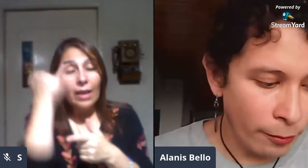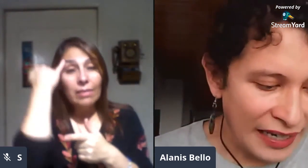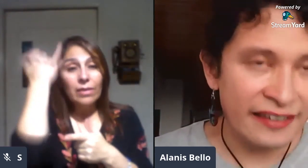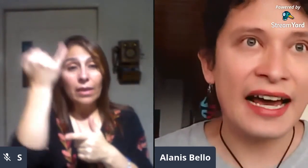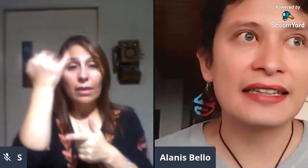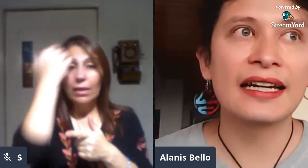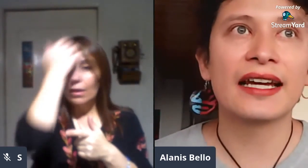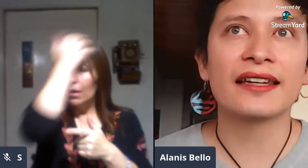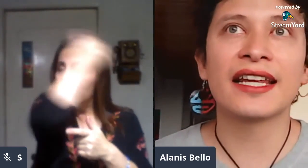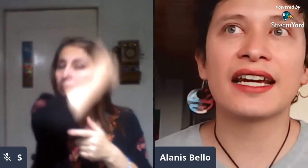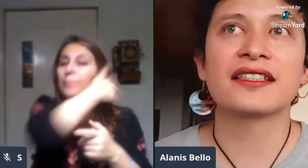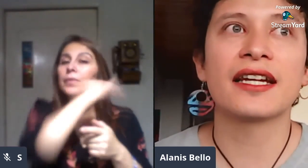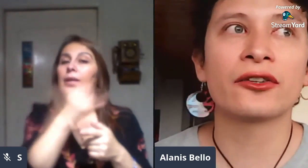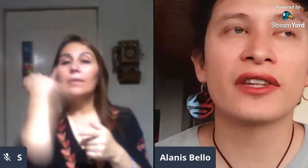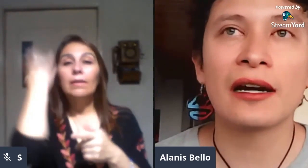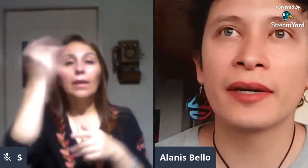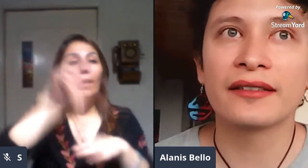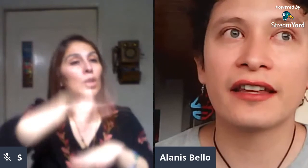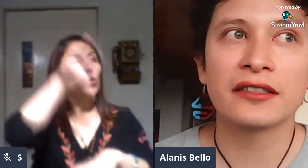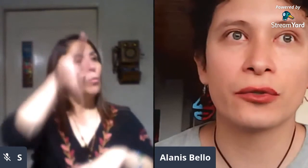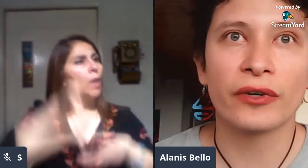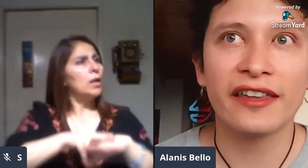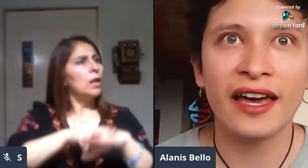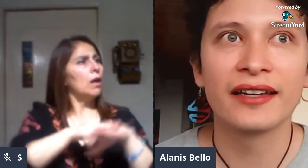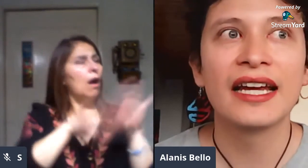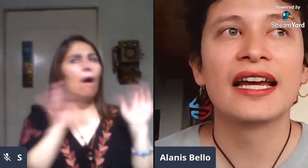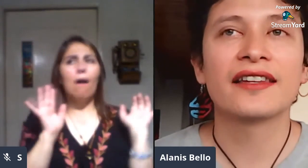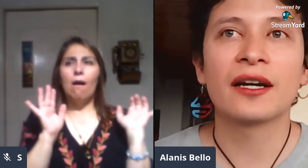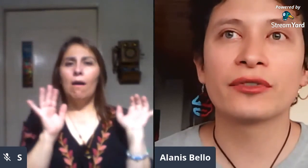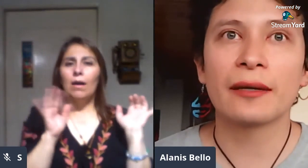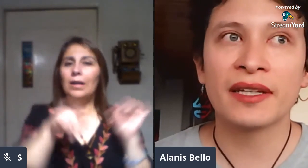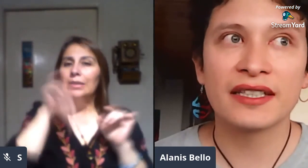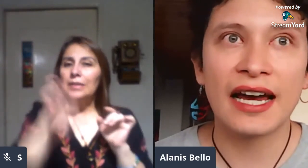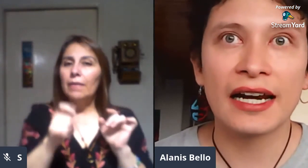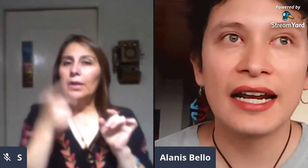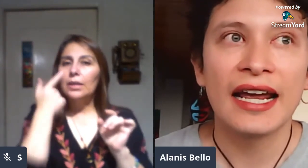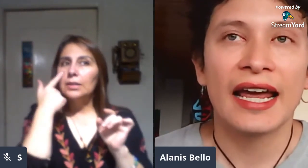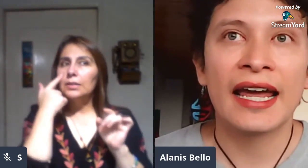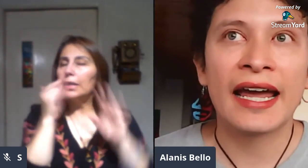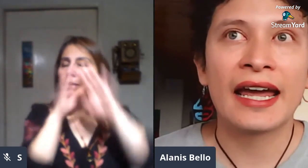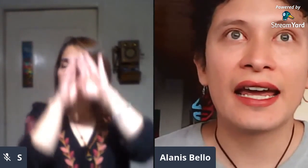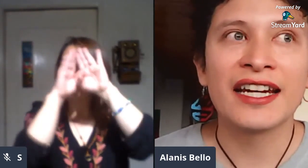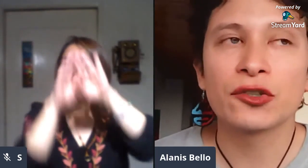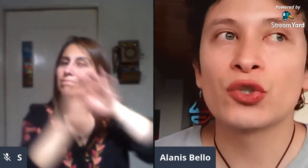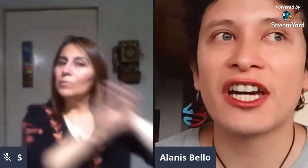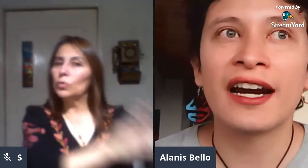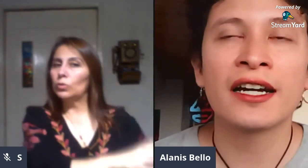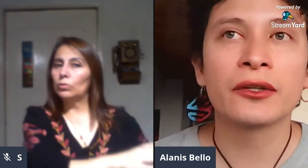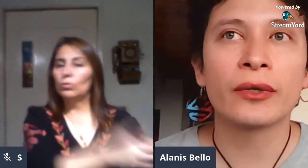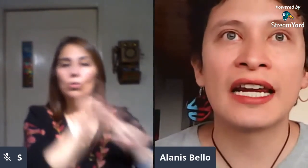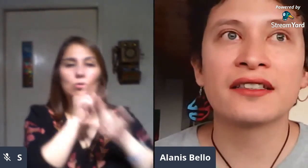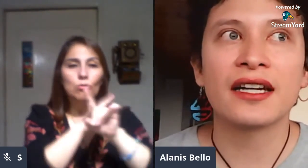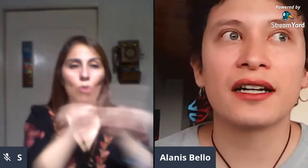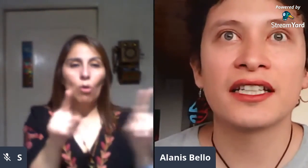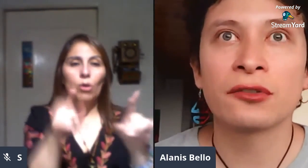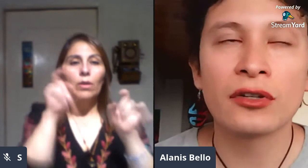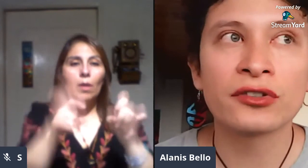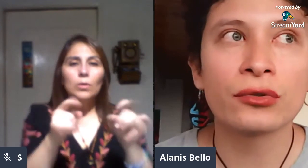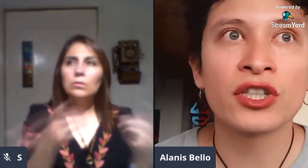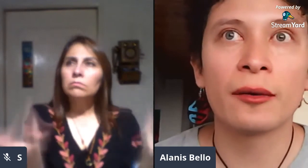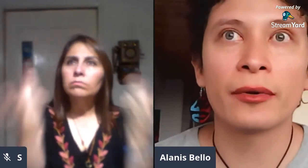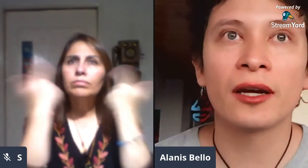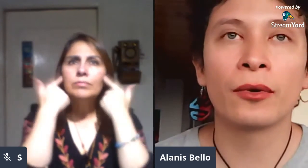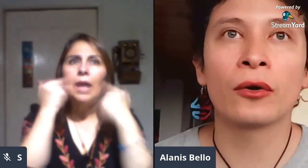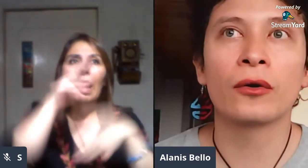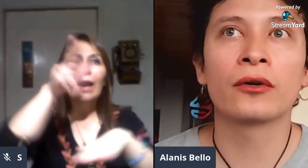de la normalidad tiene que ser totalmente destruida. Tenemos que pensar en escuchar a la naturaleza. Eso